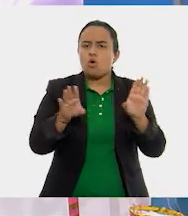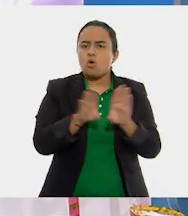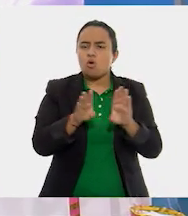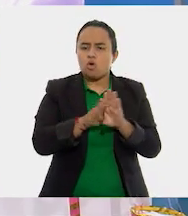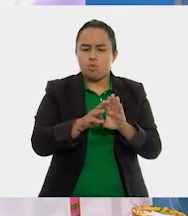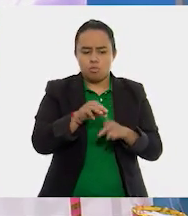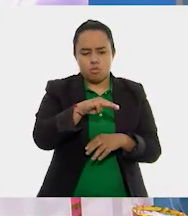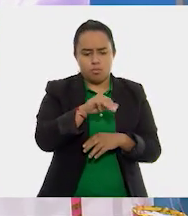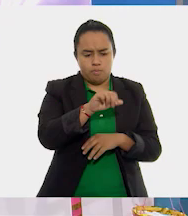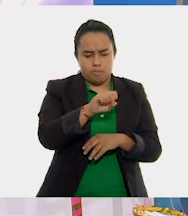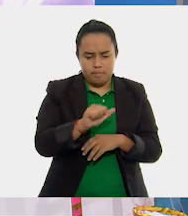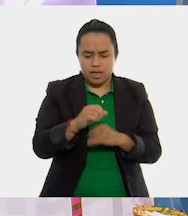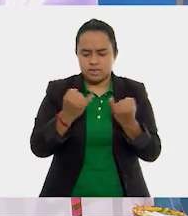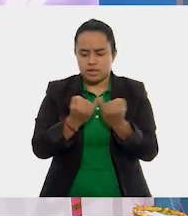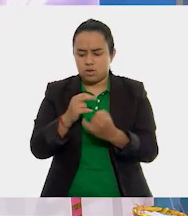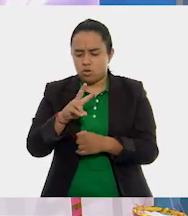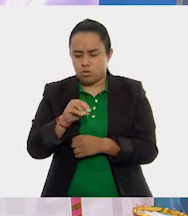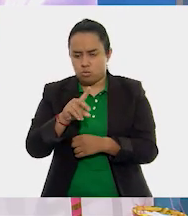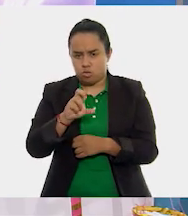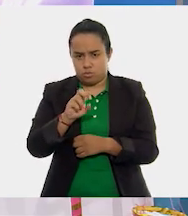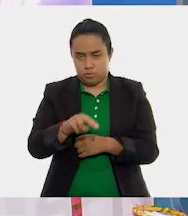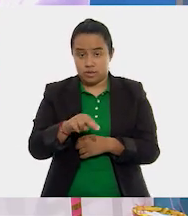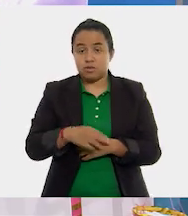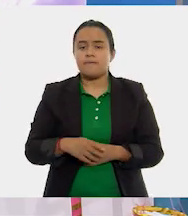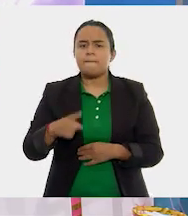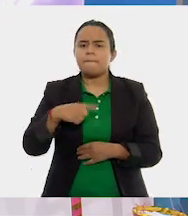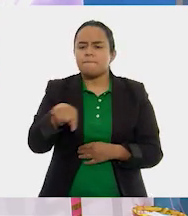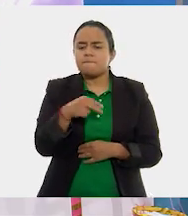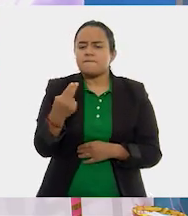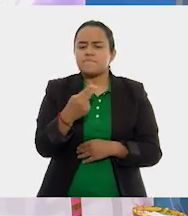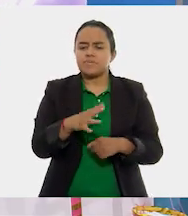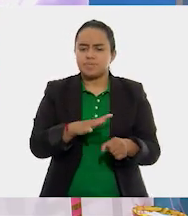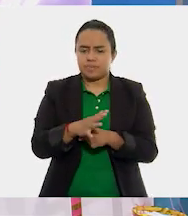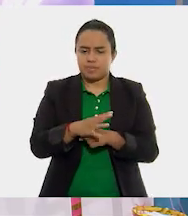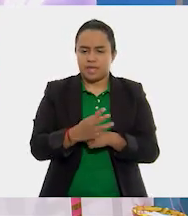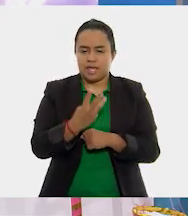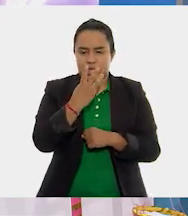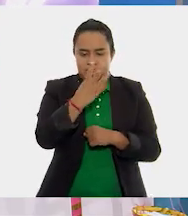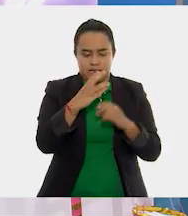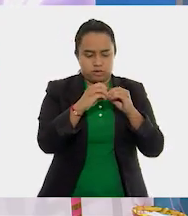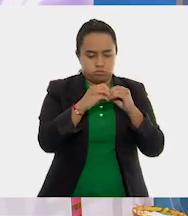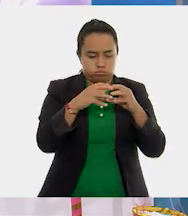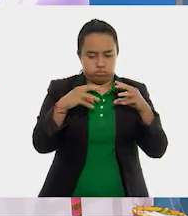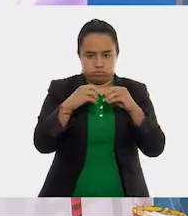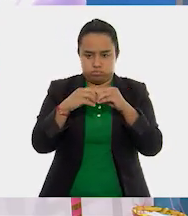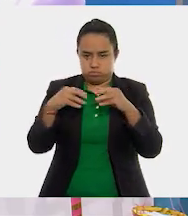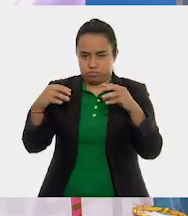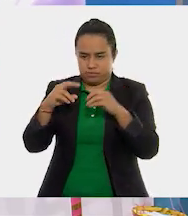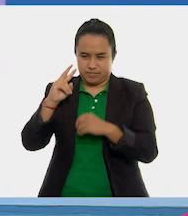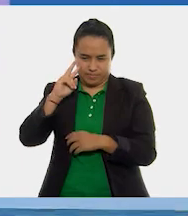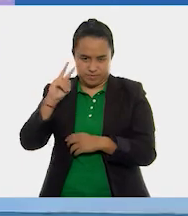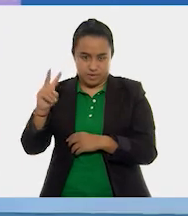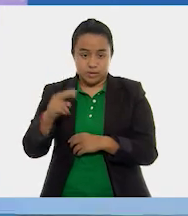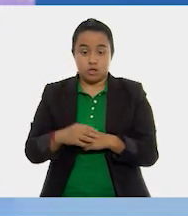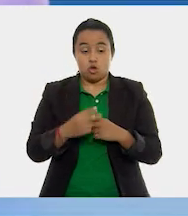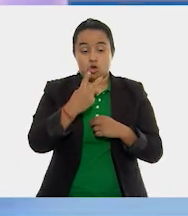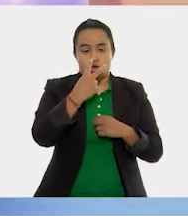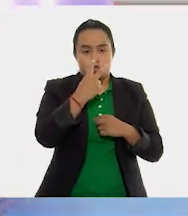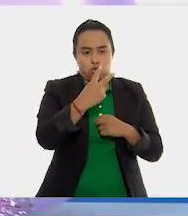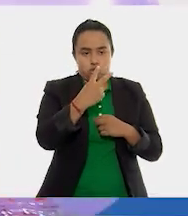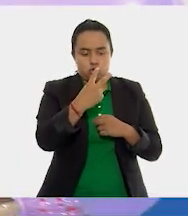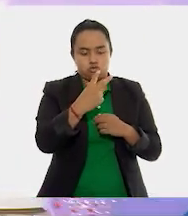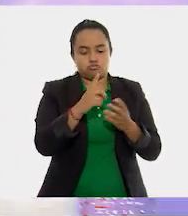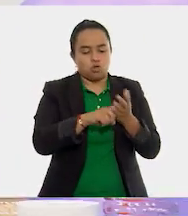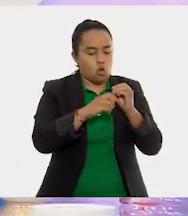y el volumen de los gases. Para esto vamos a necesitar 3 globos. Como los vemos aquí, 2 de ellos